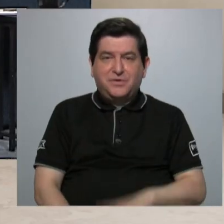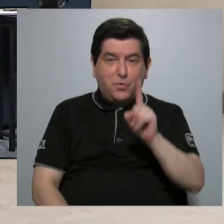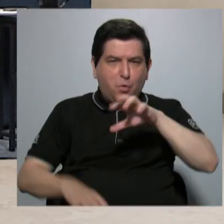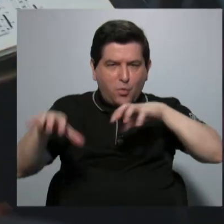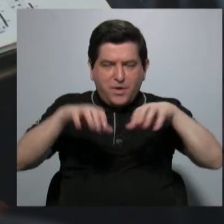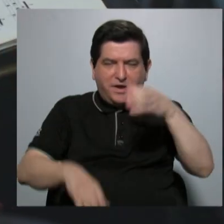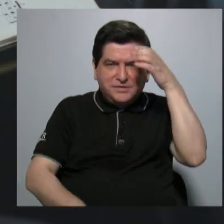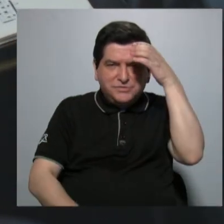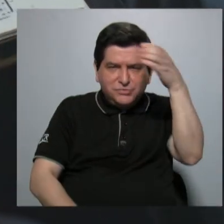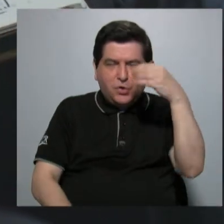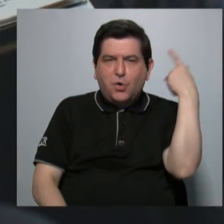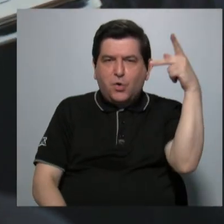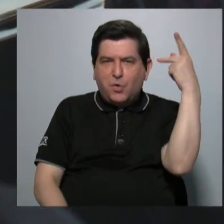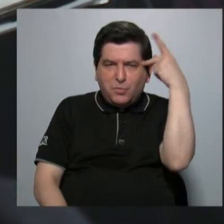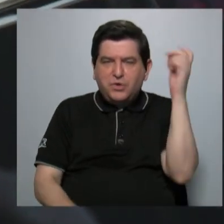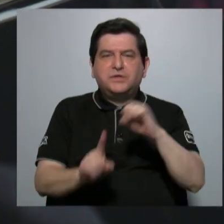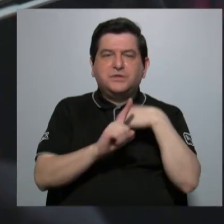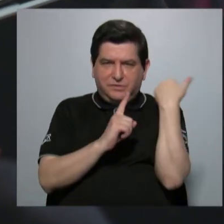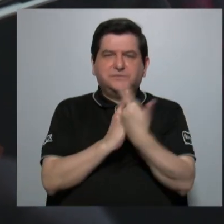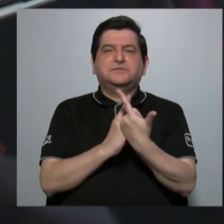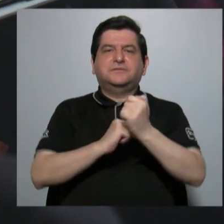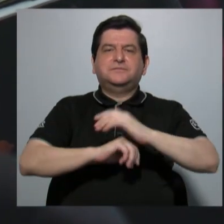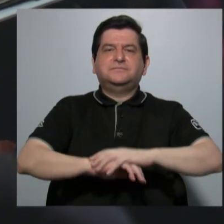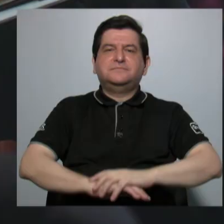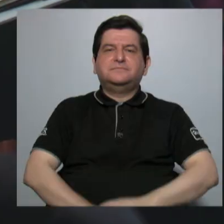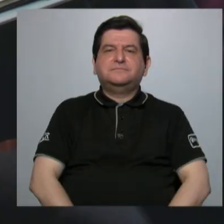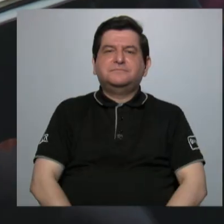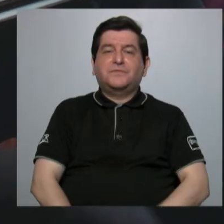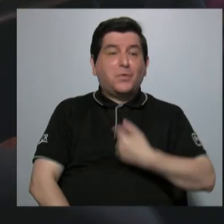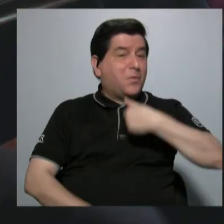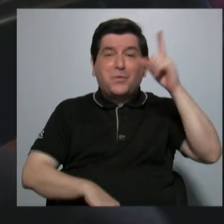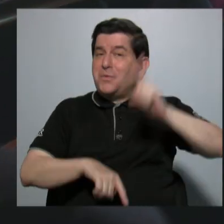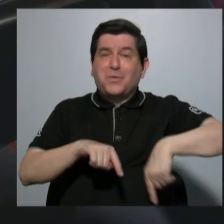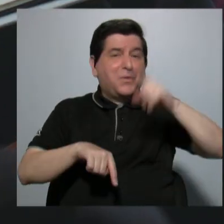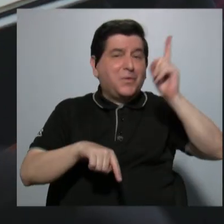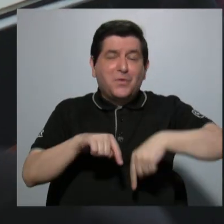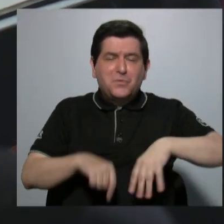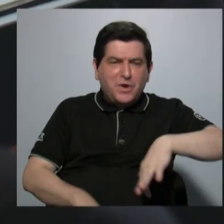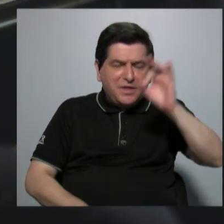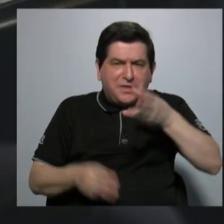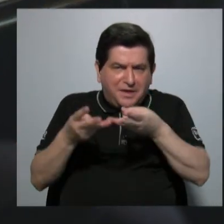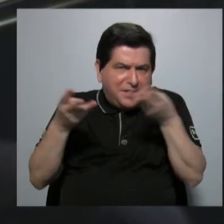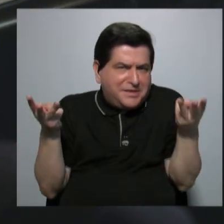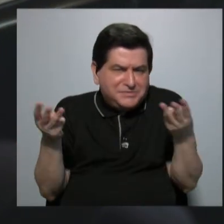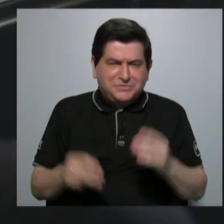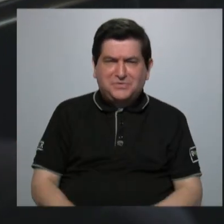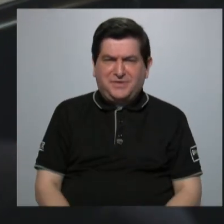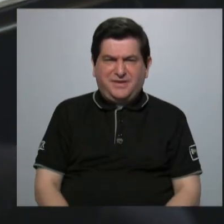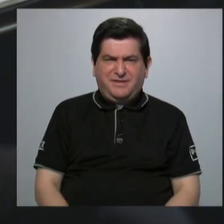acto cultural, político y social. Uno no puede, cuando escoge un repertorio, no puede